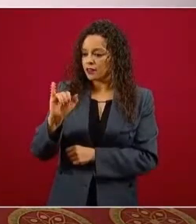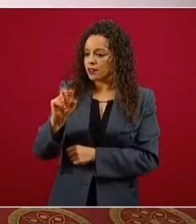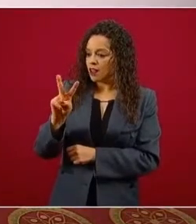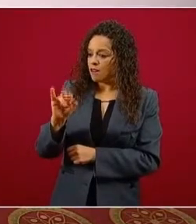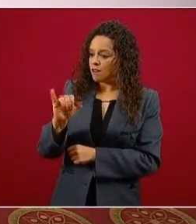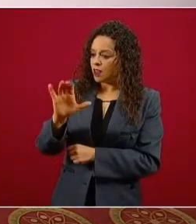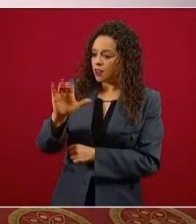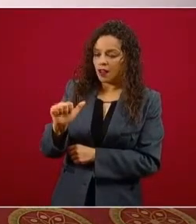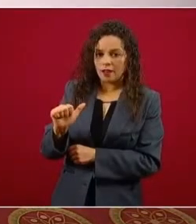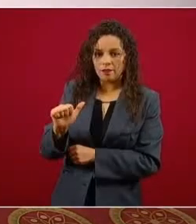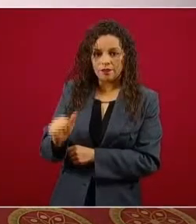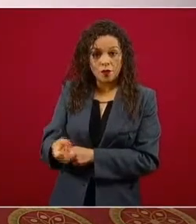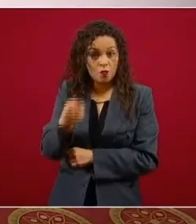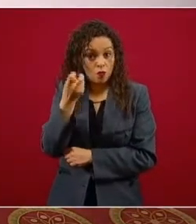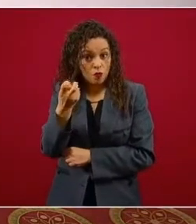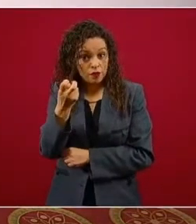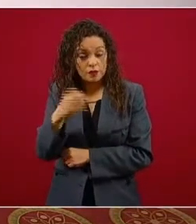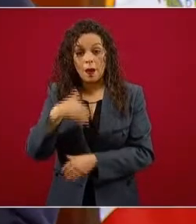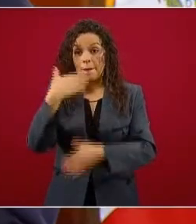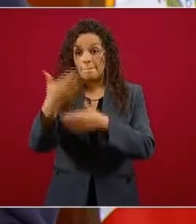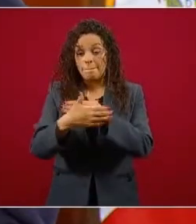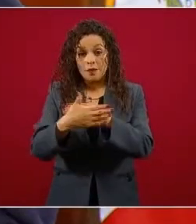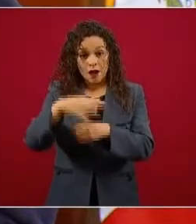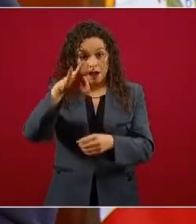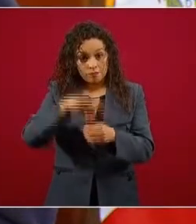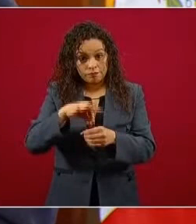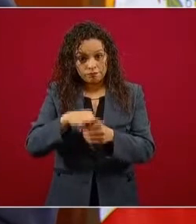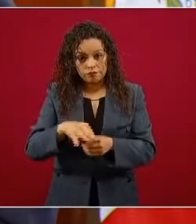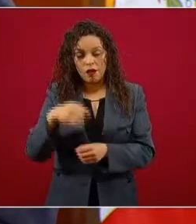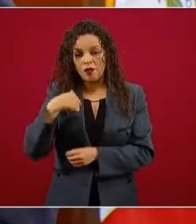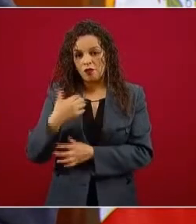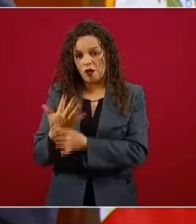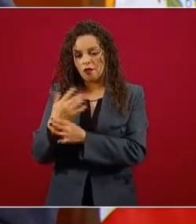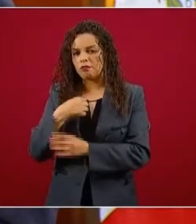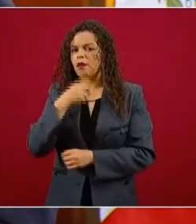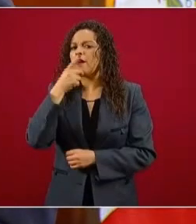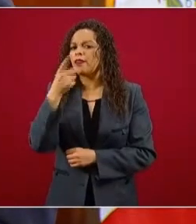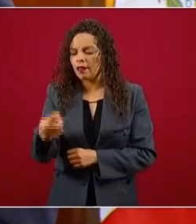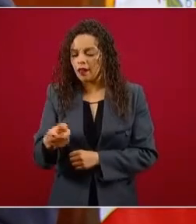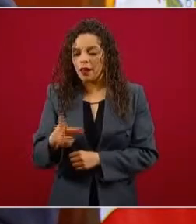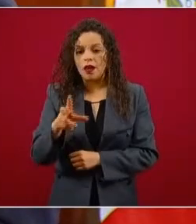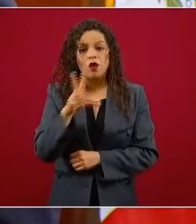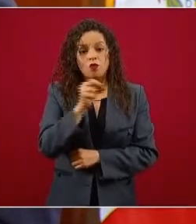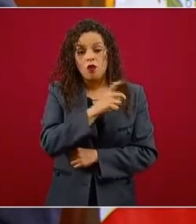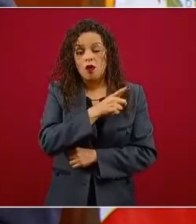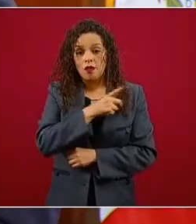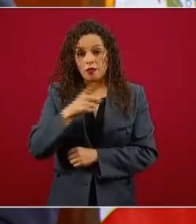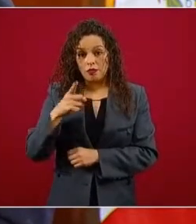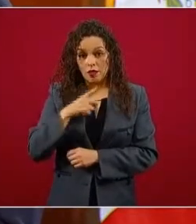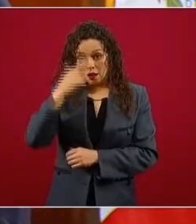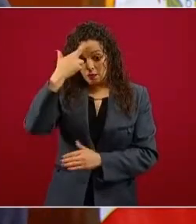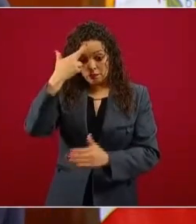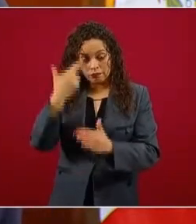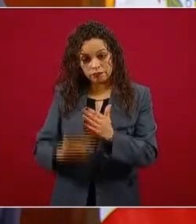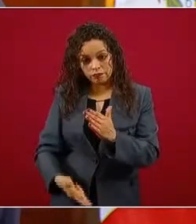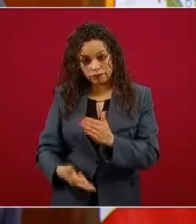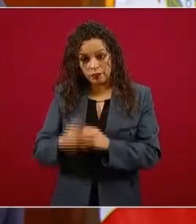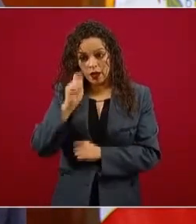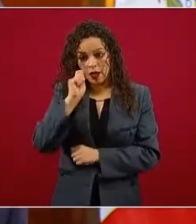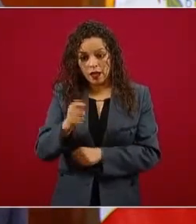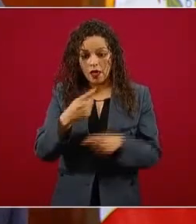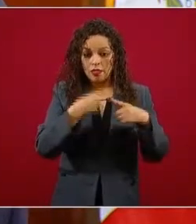las próximas elecciones, sin dejar de respetar las decisiones de los órganos